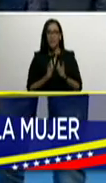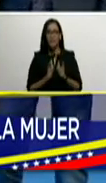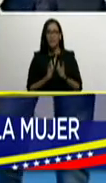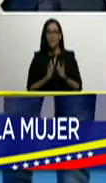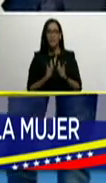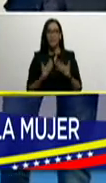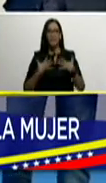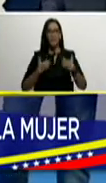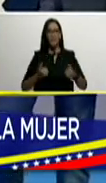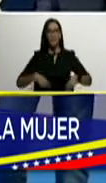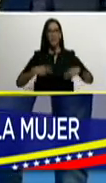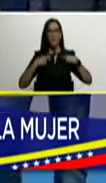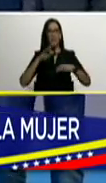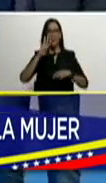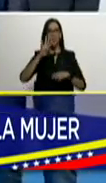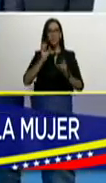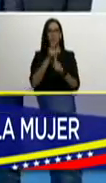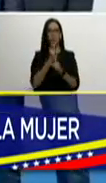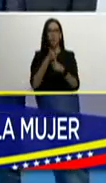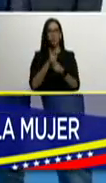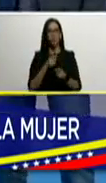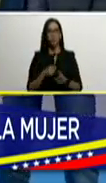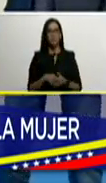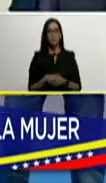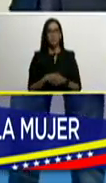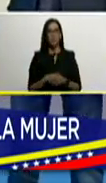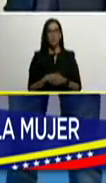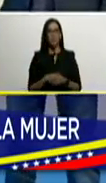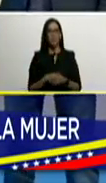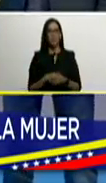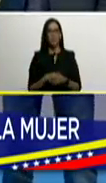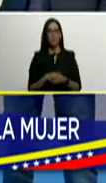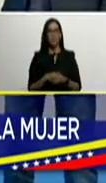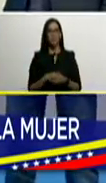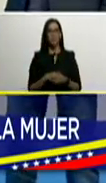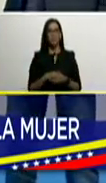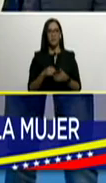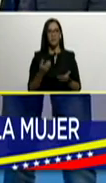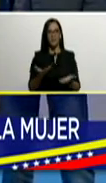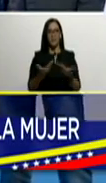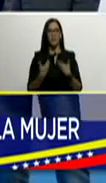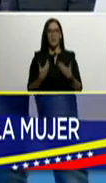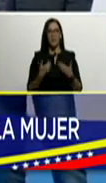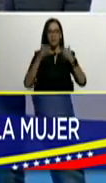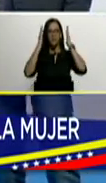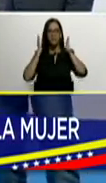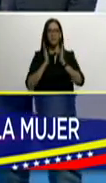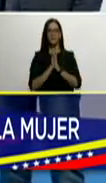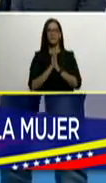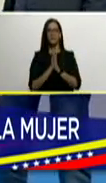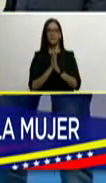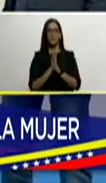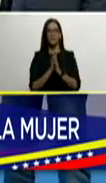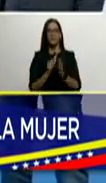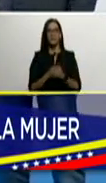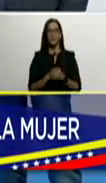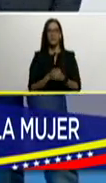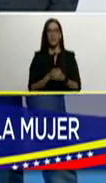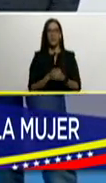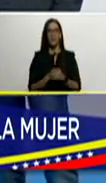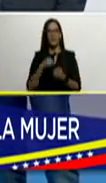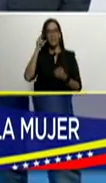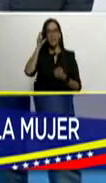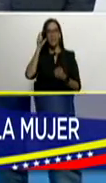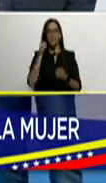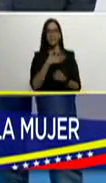chinita me salvó la vida aquel 4 de agosto. Cuando me pusieron la chinita, me regalaron una chinita. La réplica. El día del